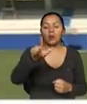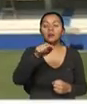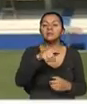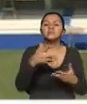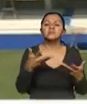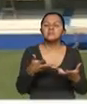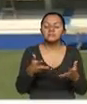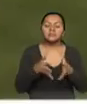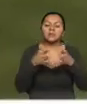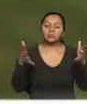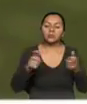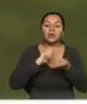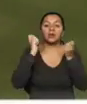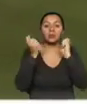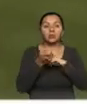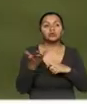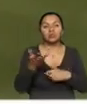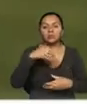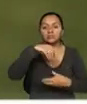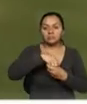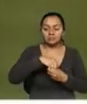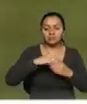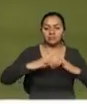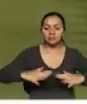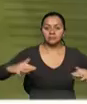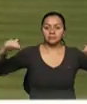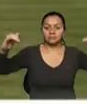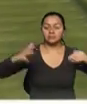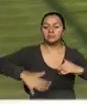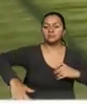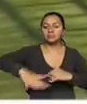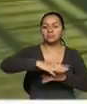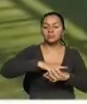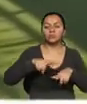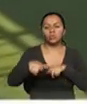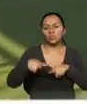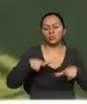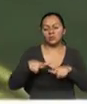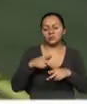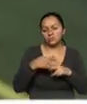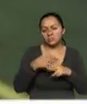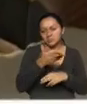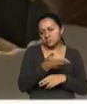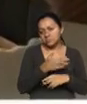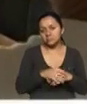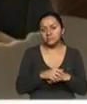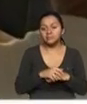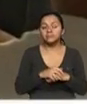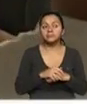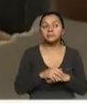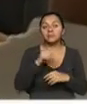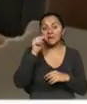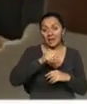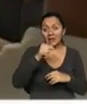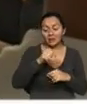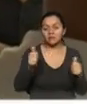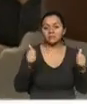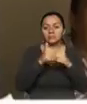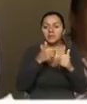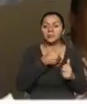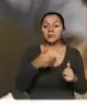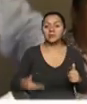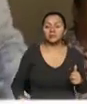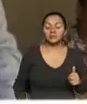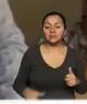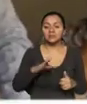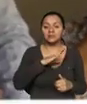y ampliación que se efectúan en la caldera del Capwell, como la conocen sus hinchas. Allí, junto al presidente del